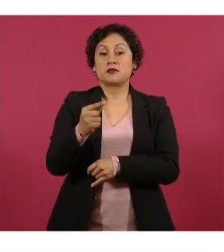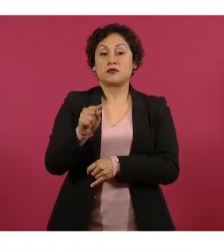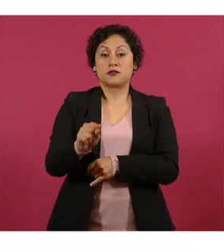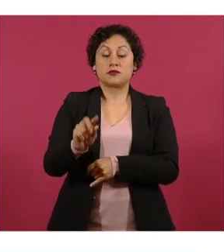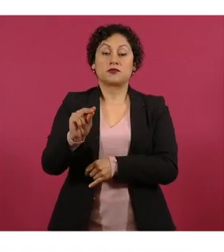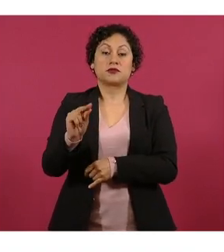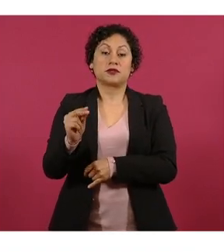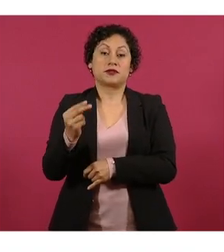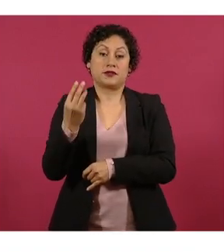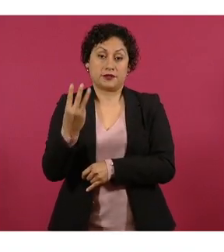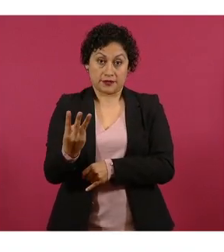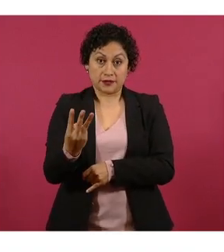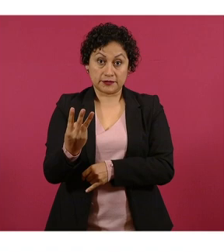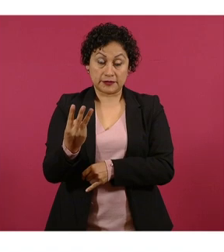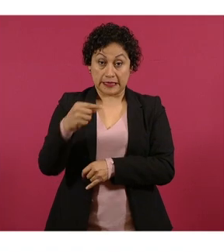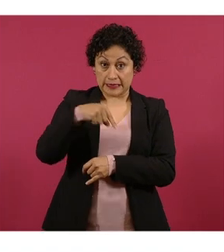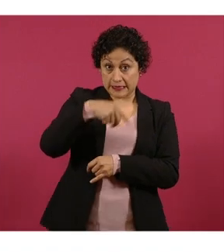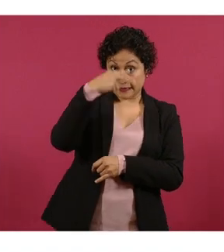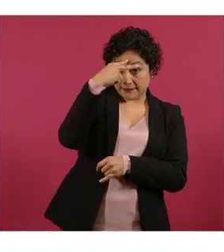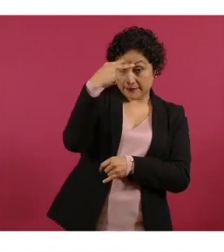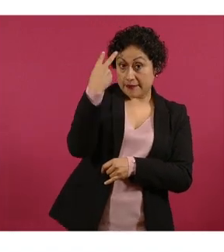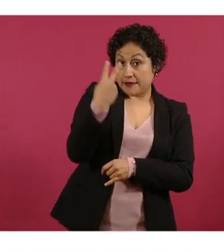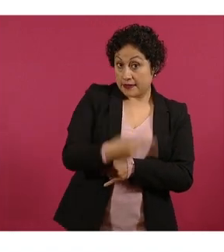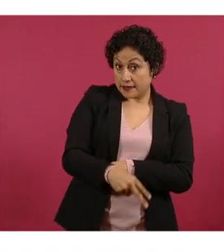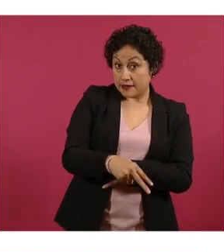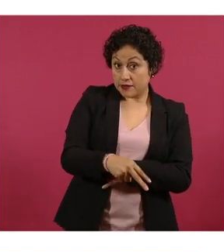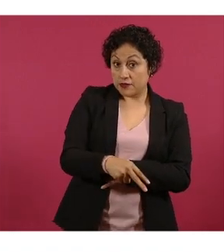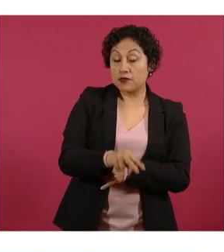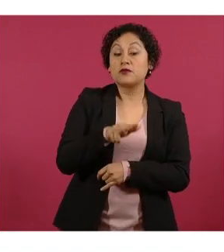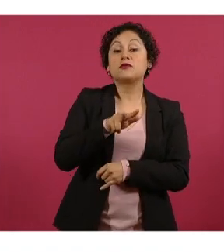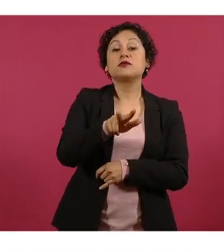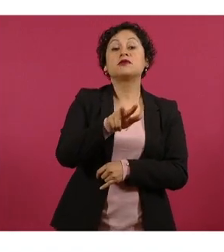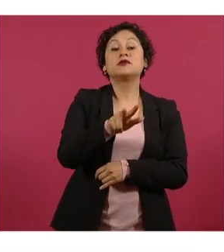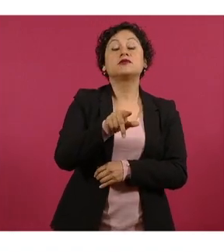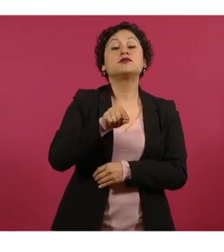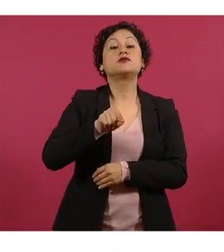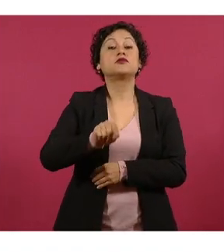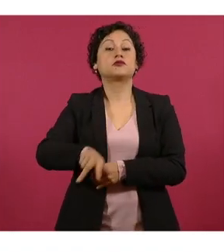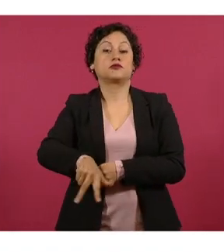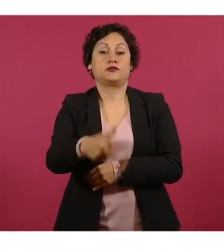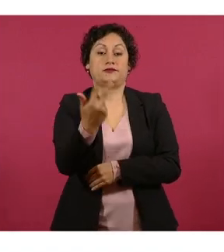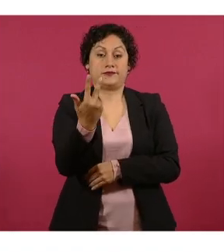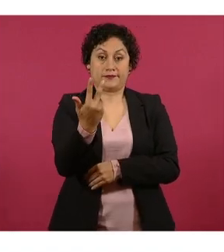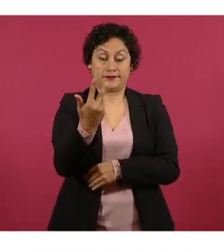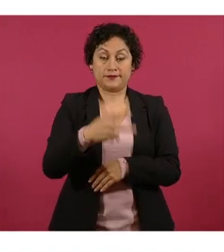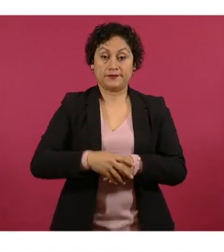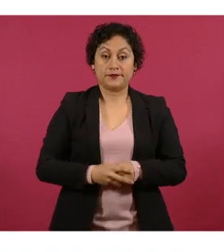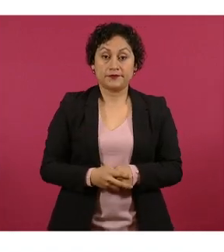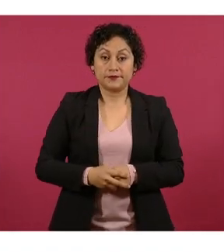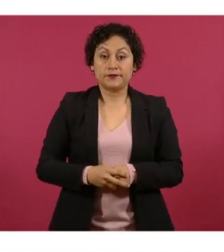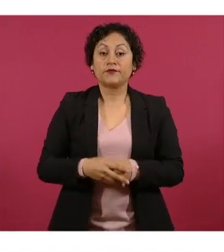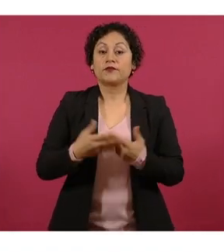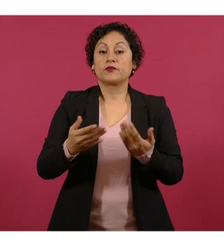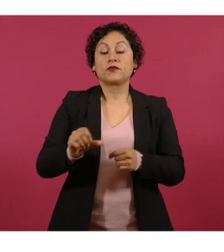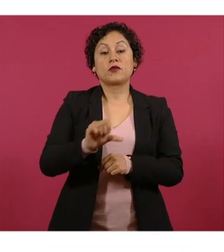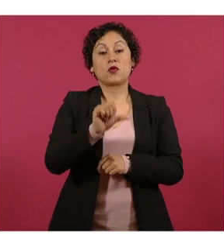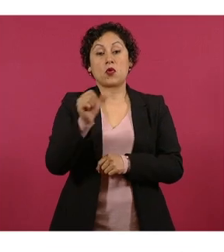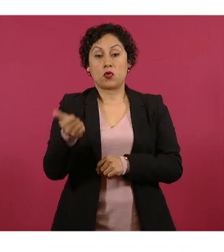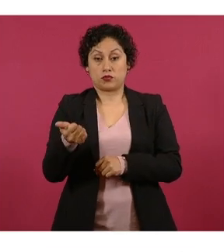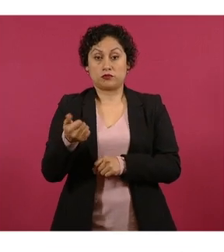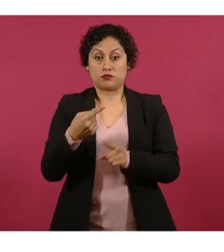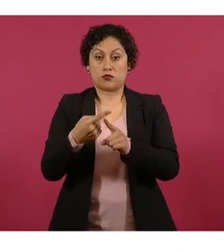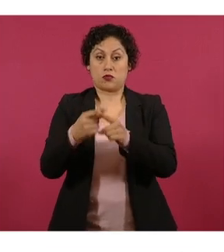y el promedio en el que se vendió en México fue de 18 pesos con 13 centavos. Para el gas ofertado en